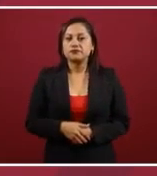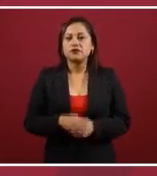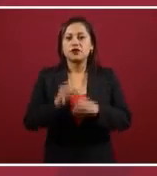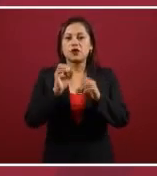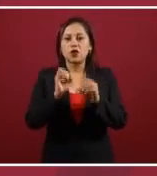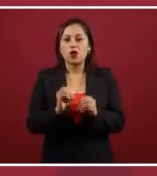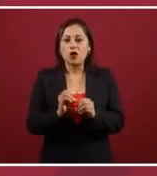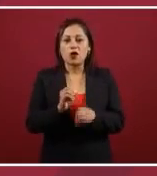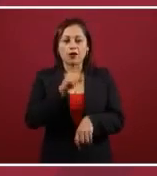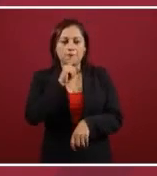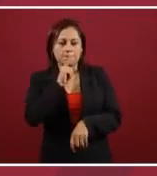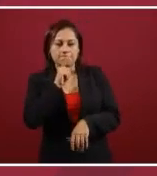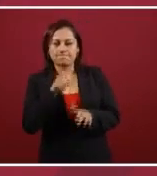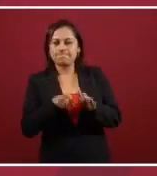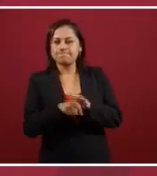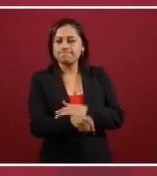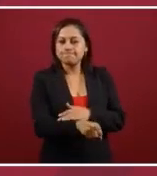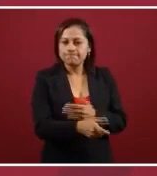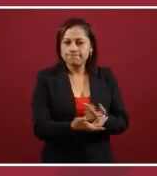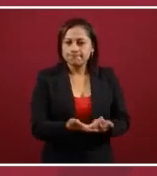soborno,